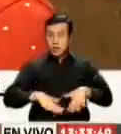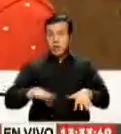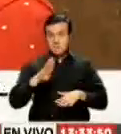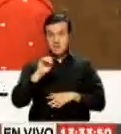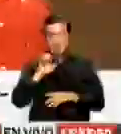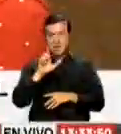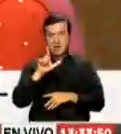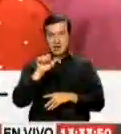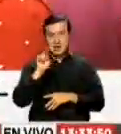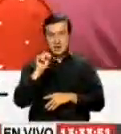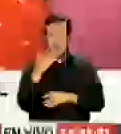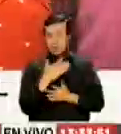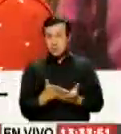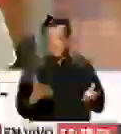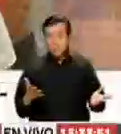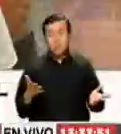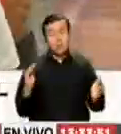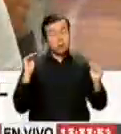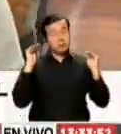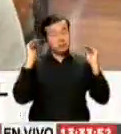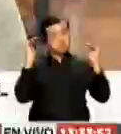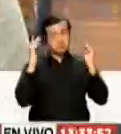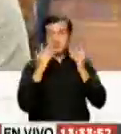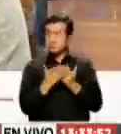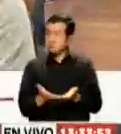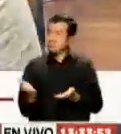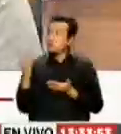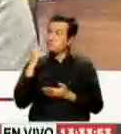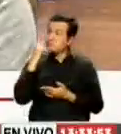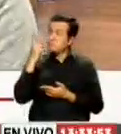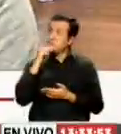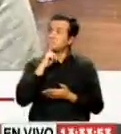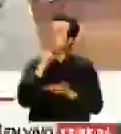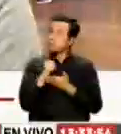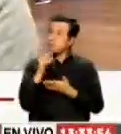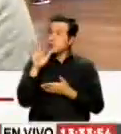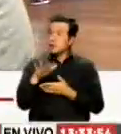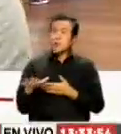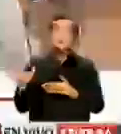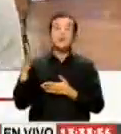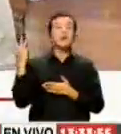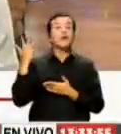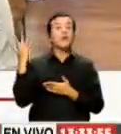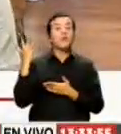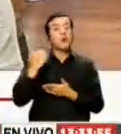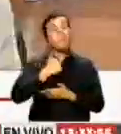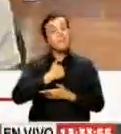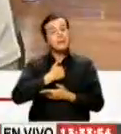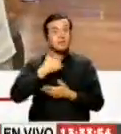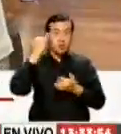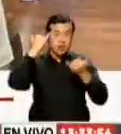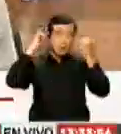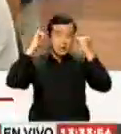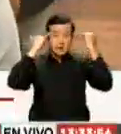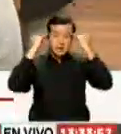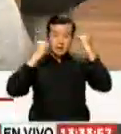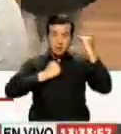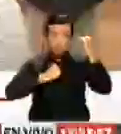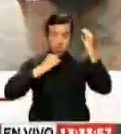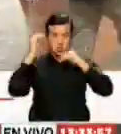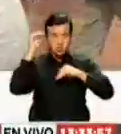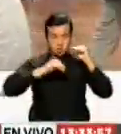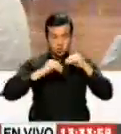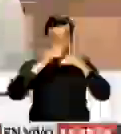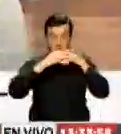muy grandioso, algo magistral. Estamos viendo también porque así mismo nos hemos creado nosotros ideas para nuestro nacimiento